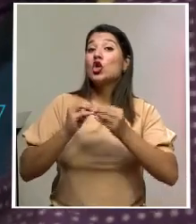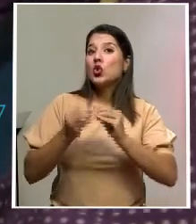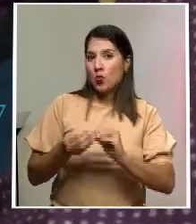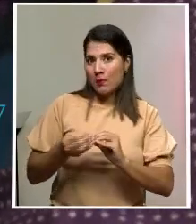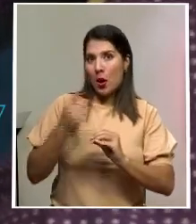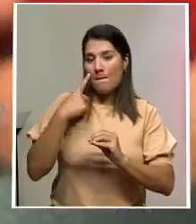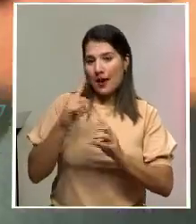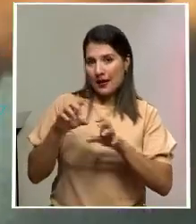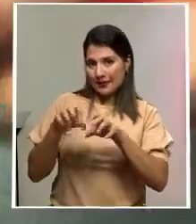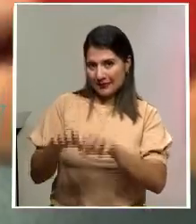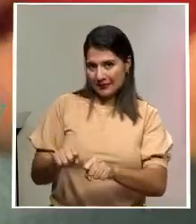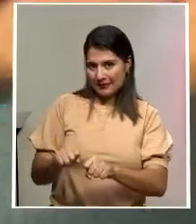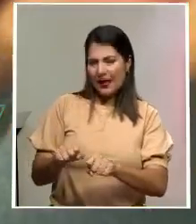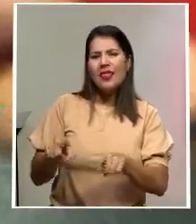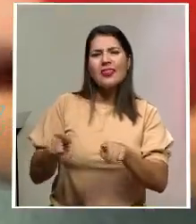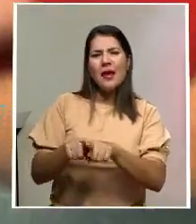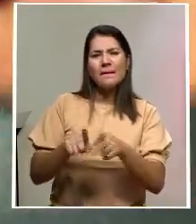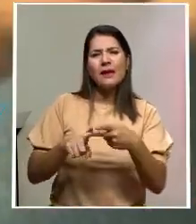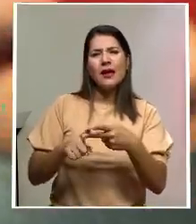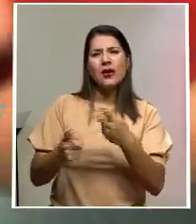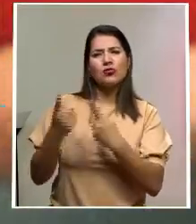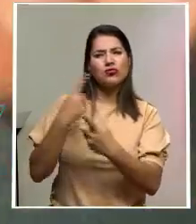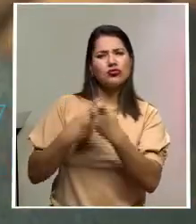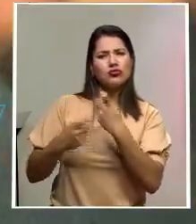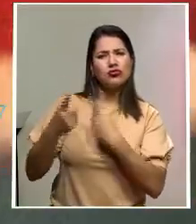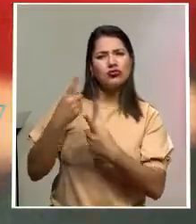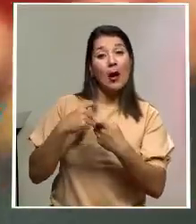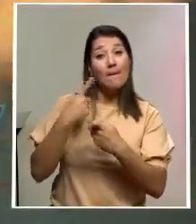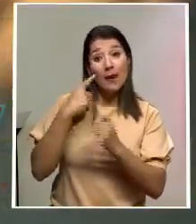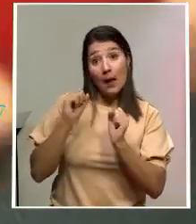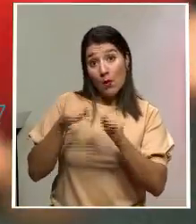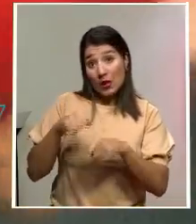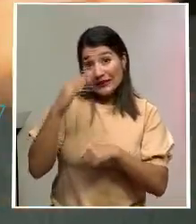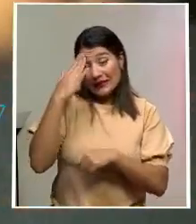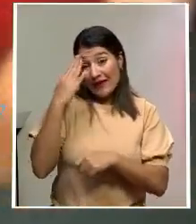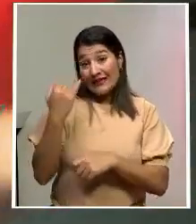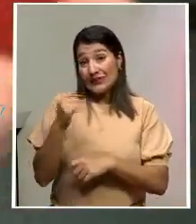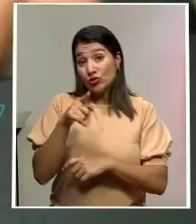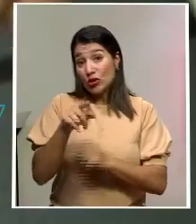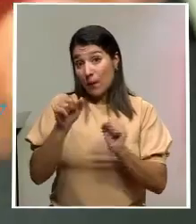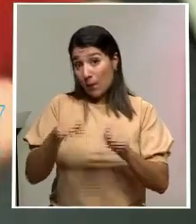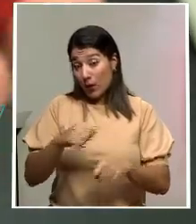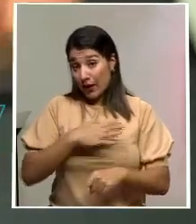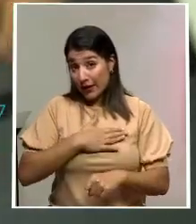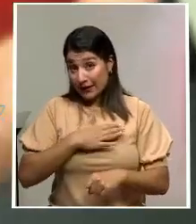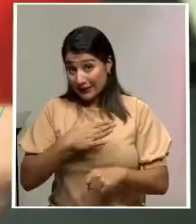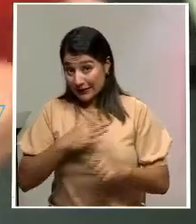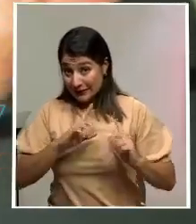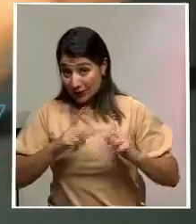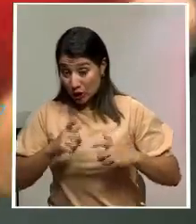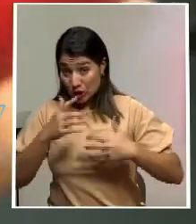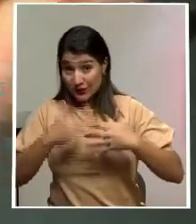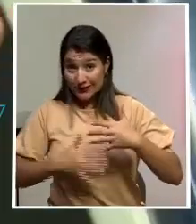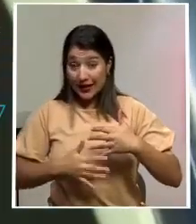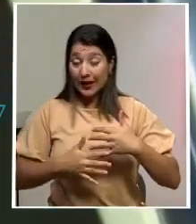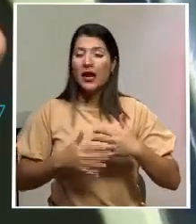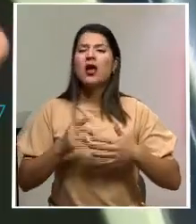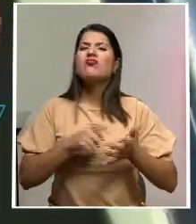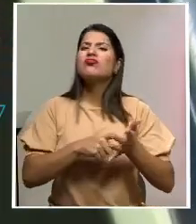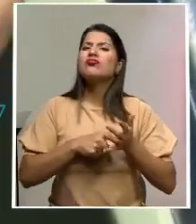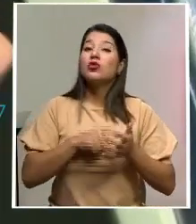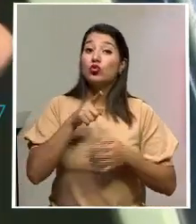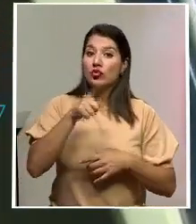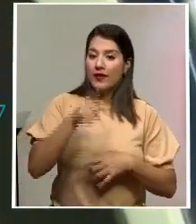donde le realizarán un cuestionario para verificar que sea apto para el procedimiento. Recuerde, para donar usted debe tener entre los